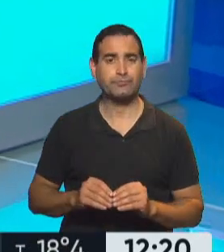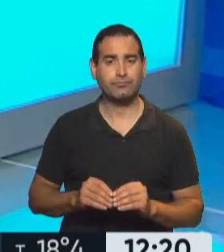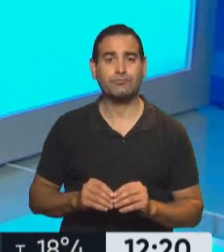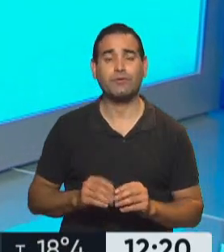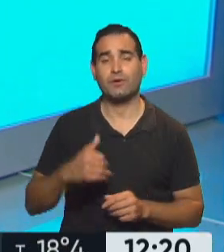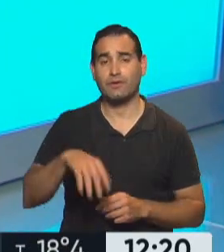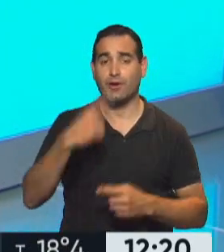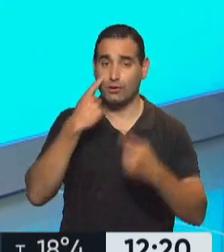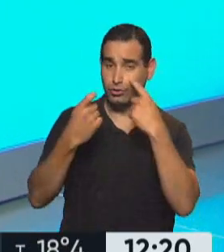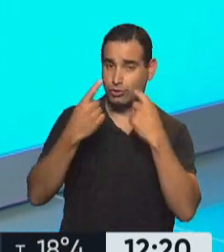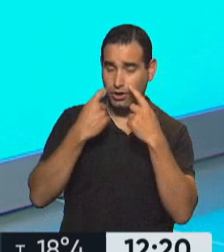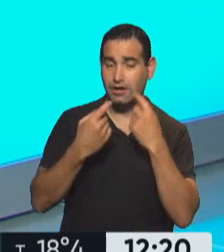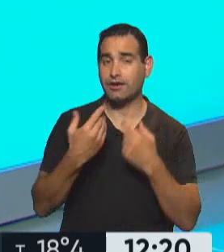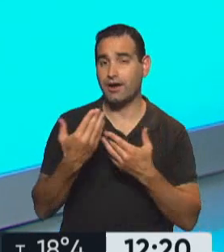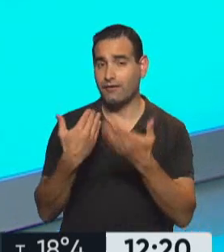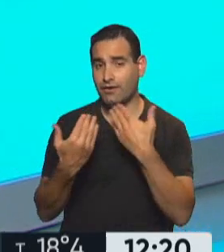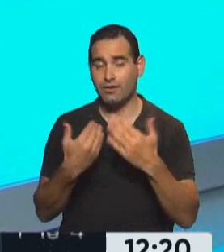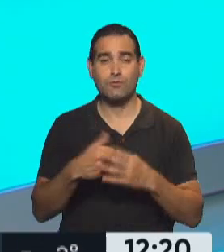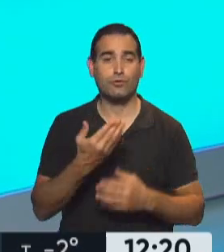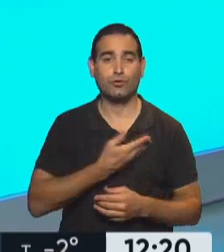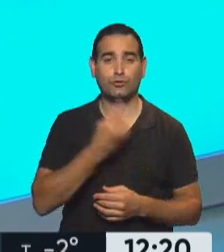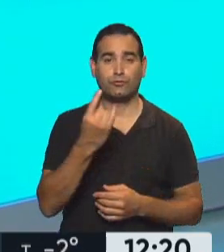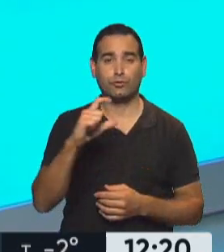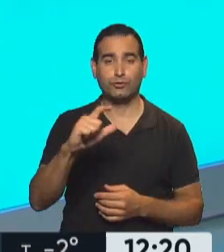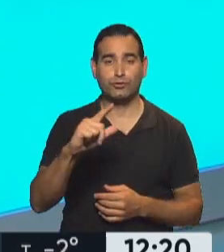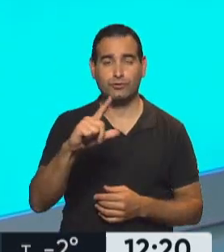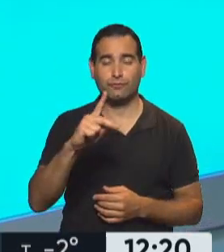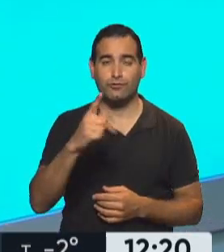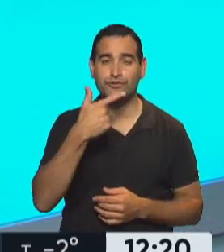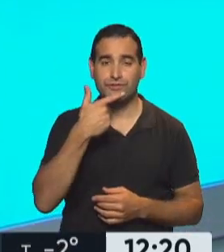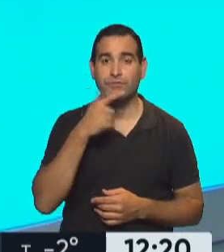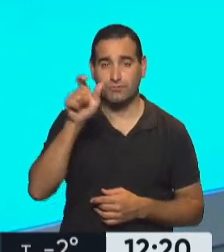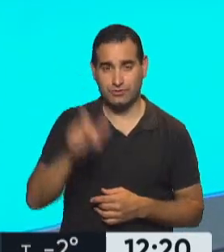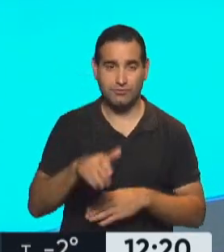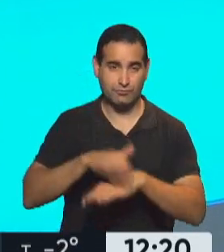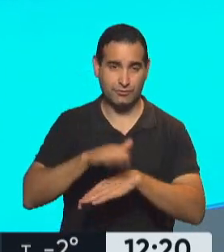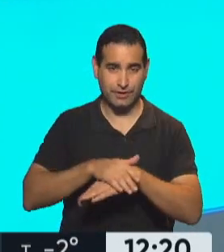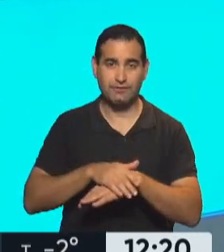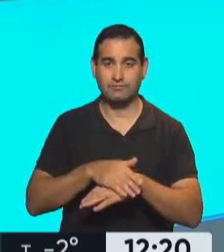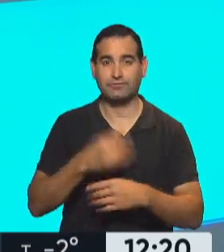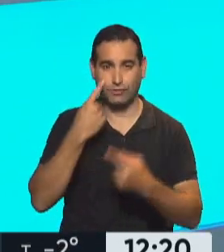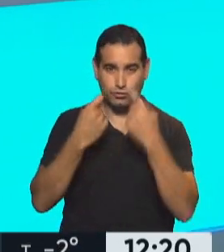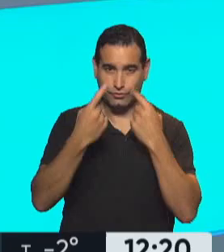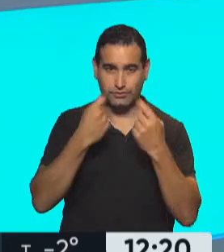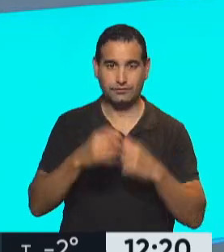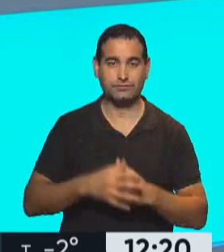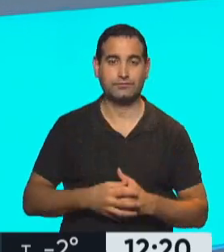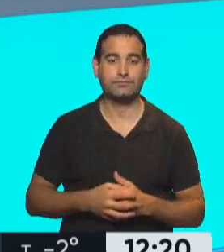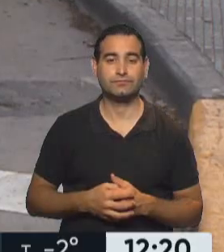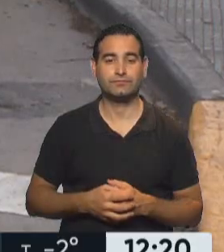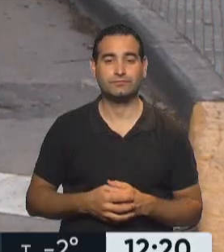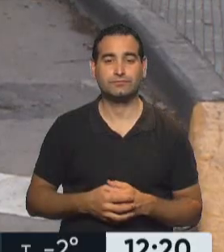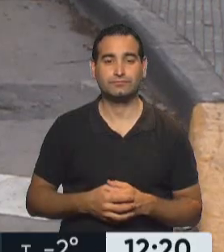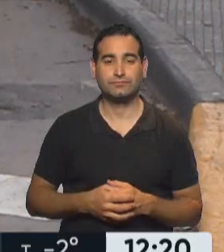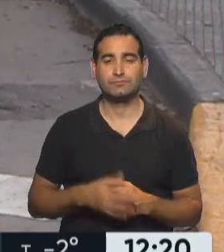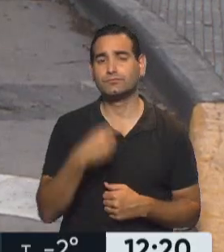haber controles. Y hablamos con Gabriel Fuchs, a cargo precisamente de los operativos para certificar que las medidas se cumplan.